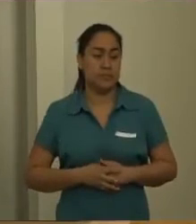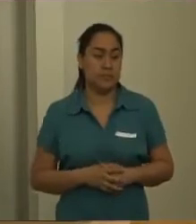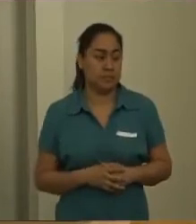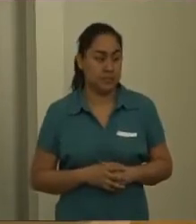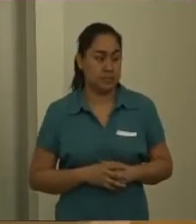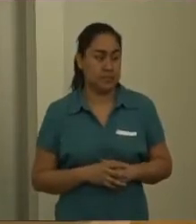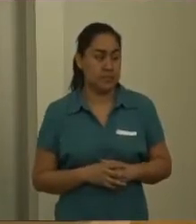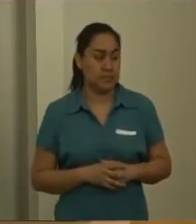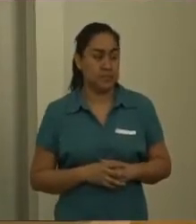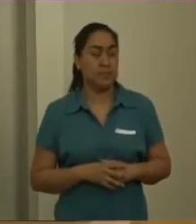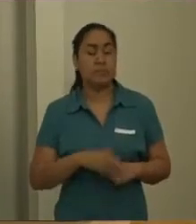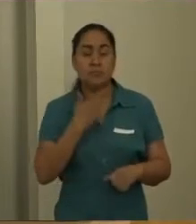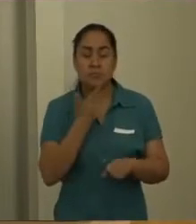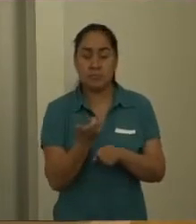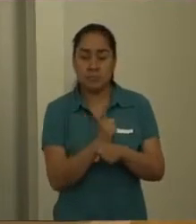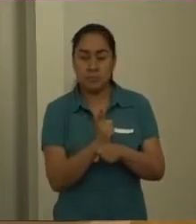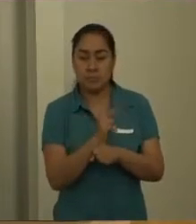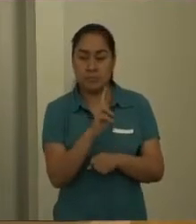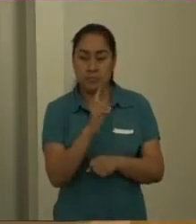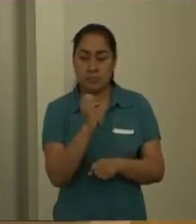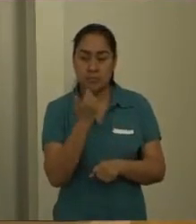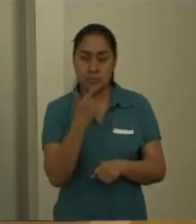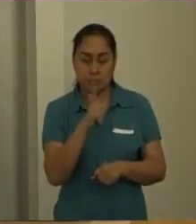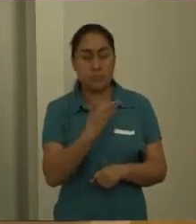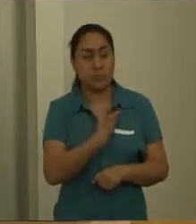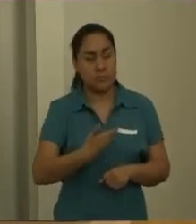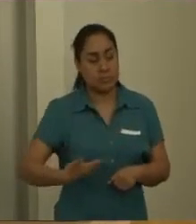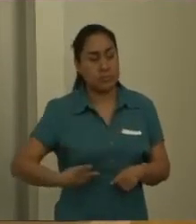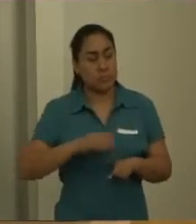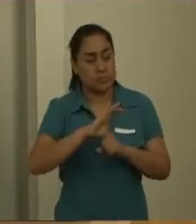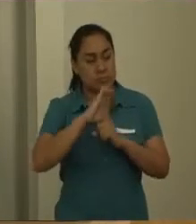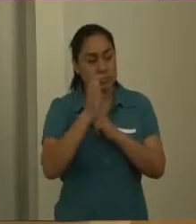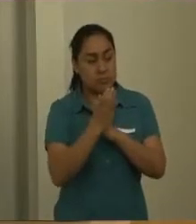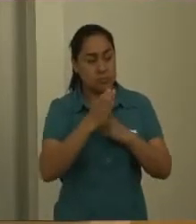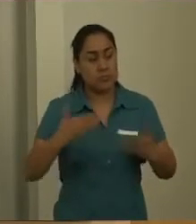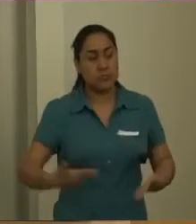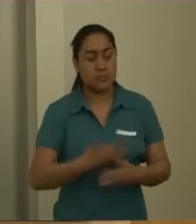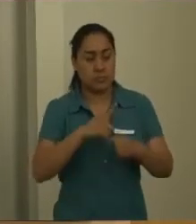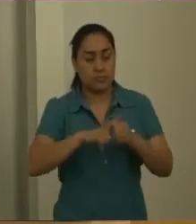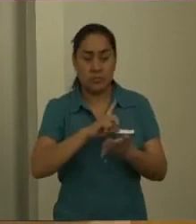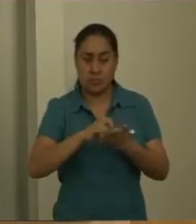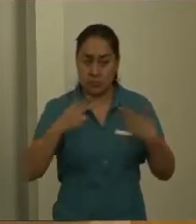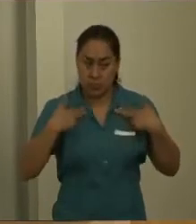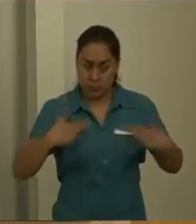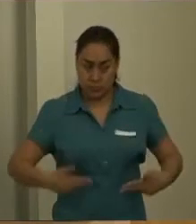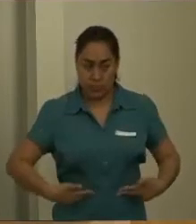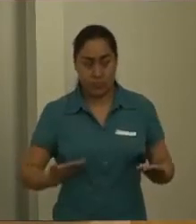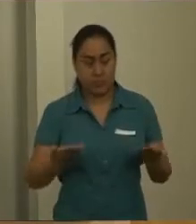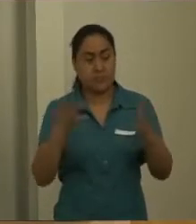el licenciado raúl gonzález pérez presidente de la comisión nacional de los derechos humanos